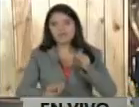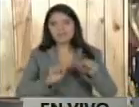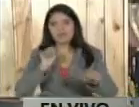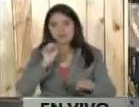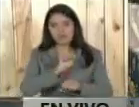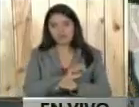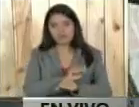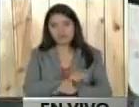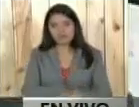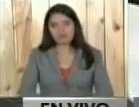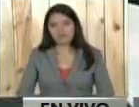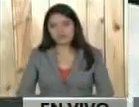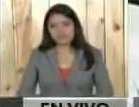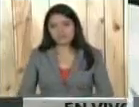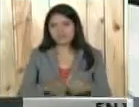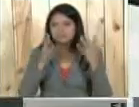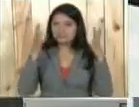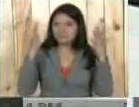Gregorio Hernández.